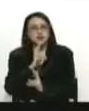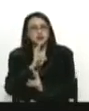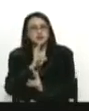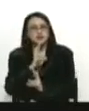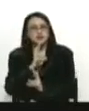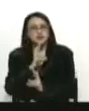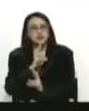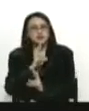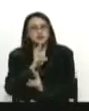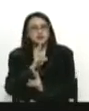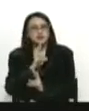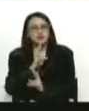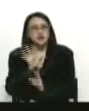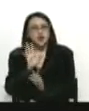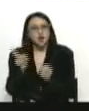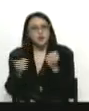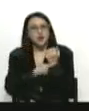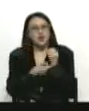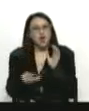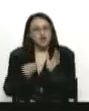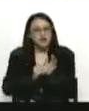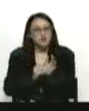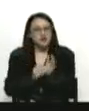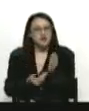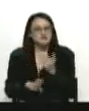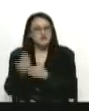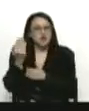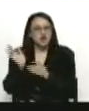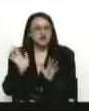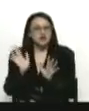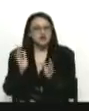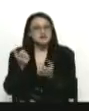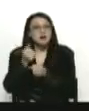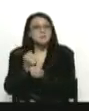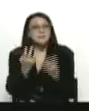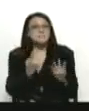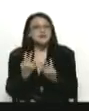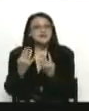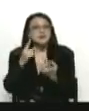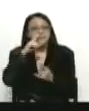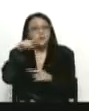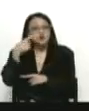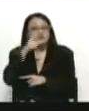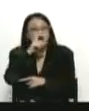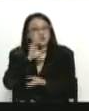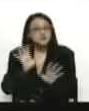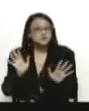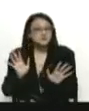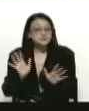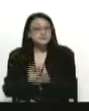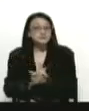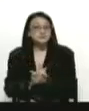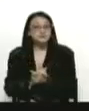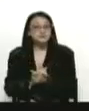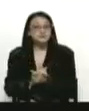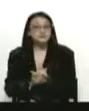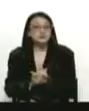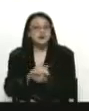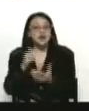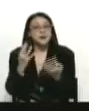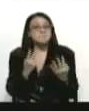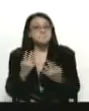saquen de la manga ningún Guaidó. ¿Qué espera, qué expectativa tiene de lo que pueda pasar el próximo año? La expectativa que tenemos es la